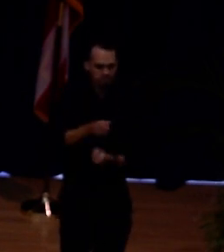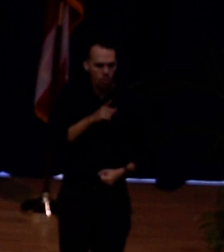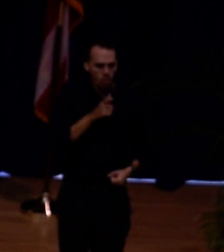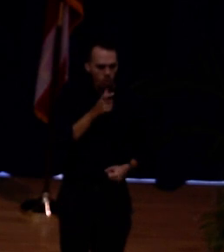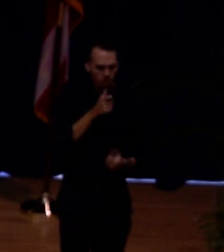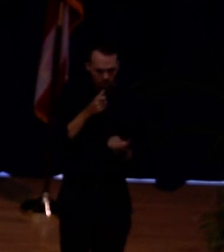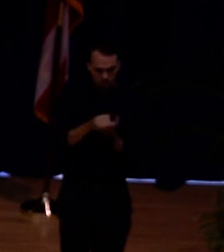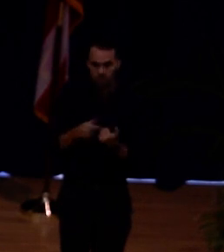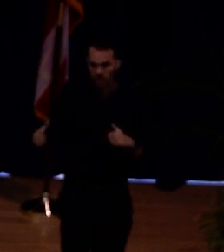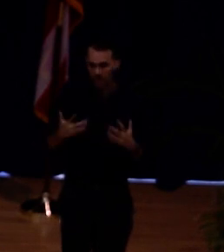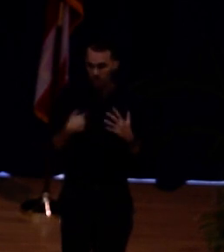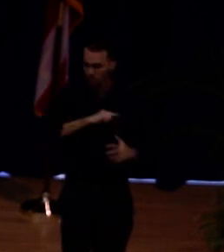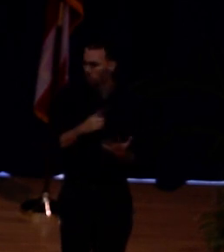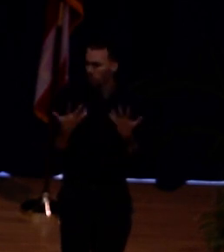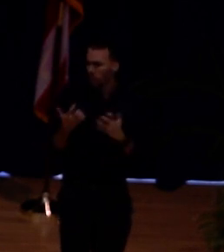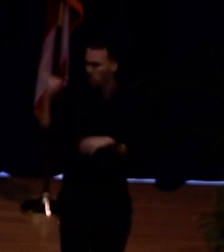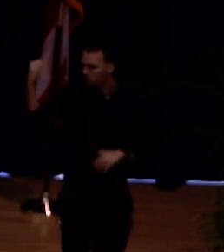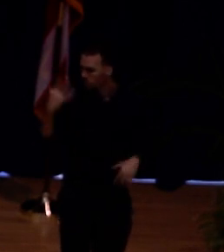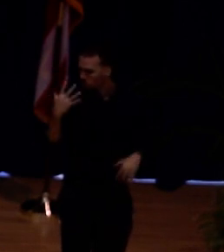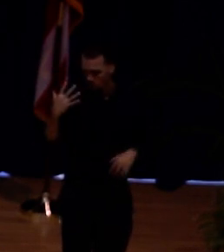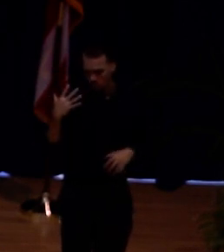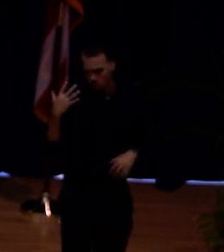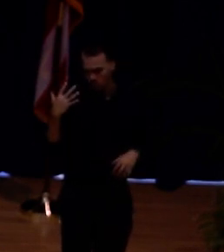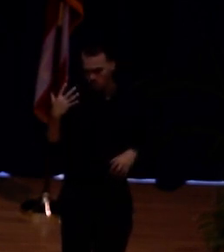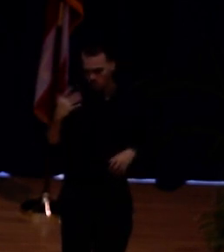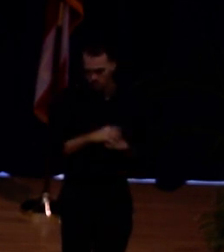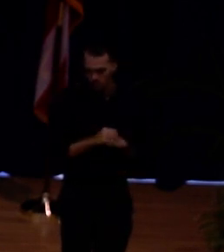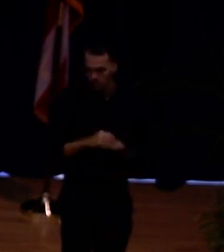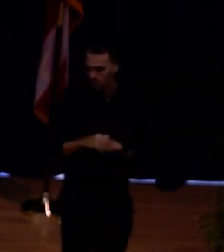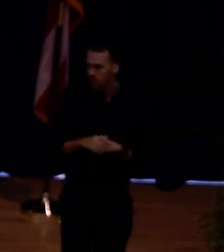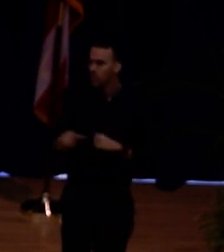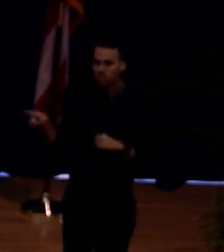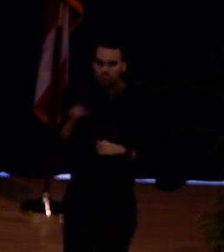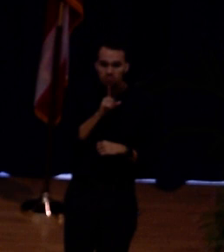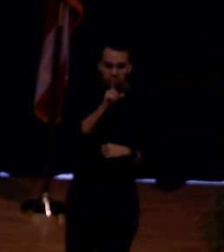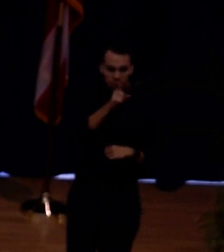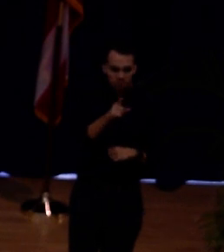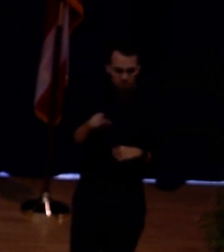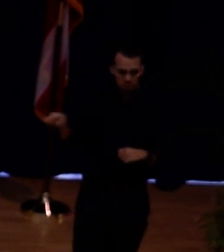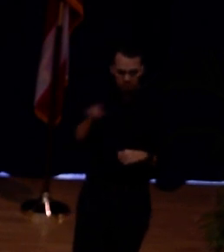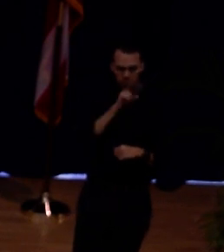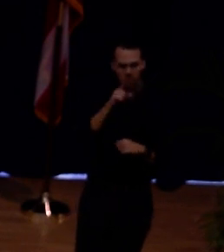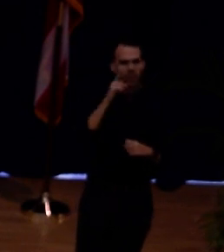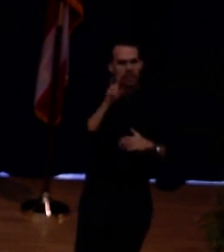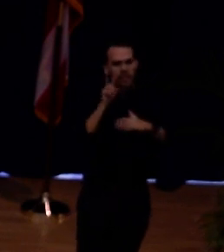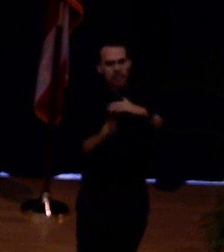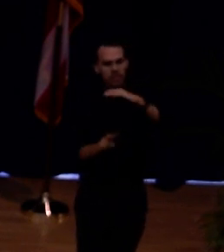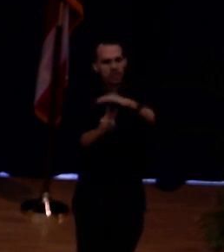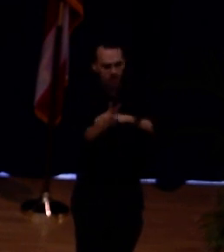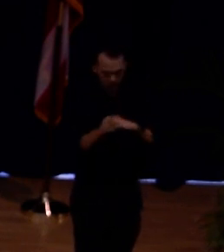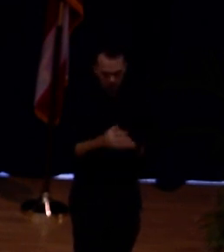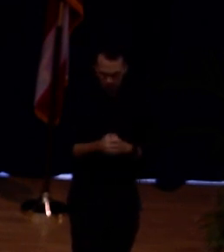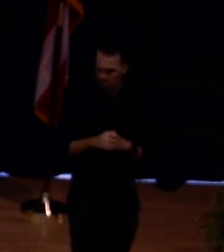Y Queremos Sol es realmente una visión. Así que a veces